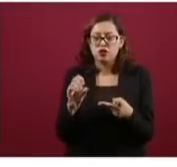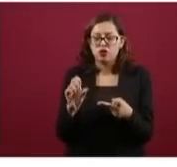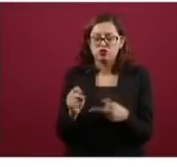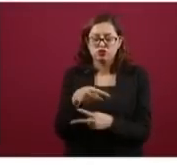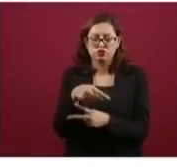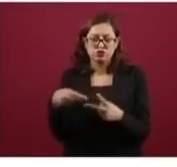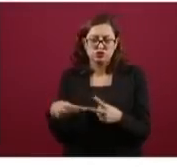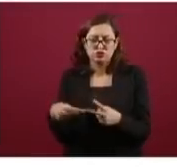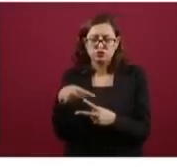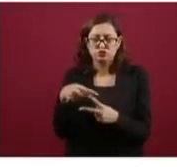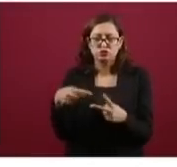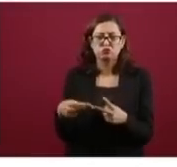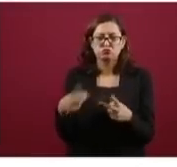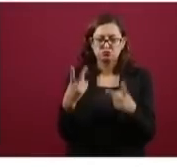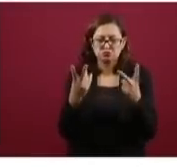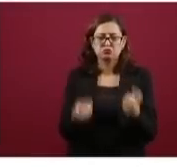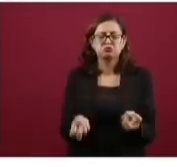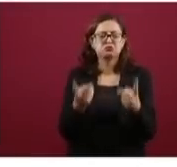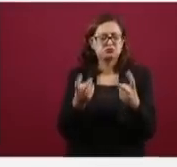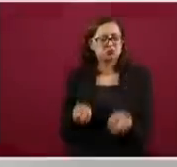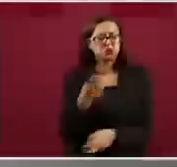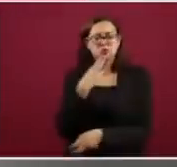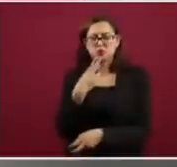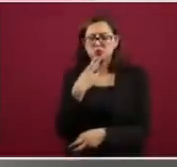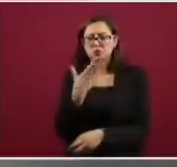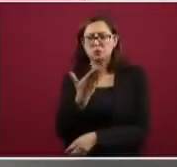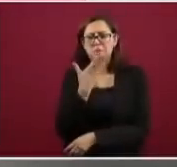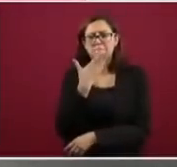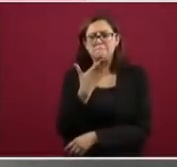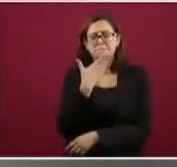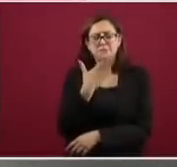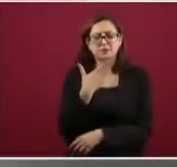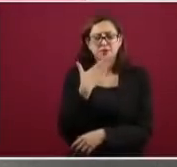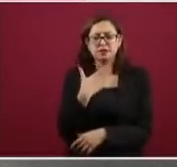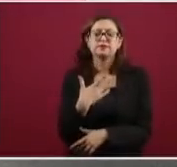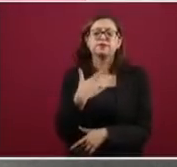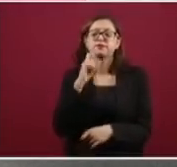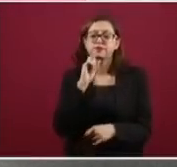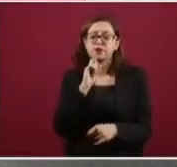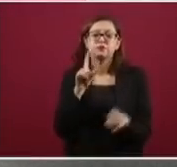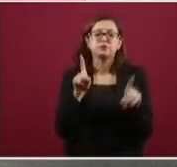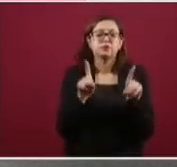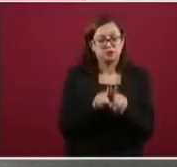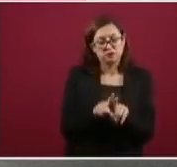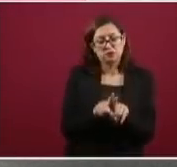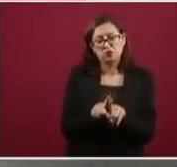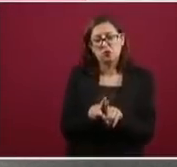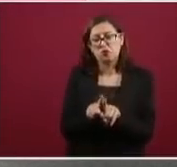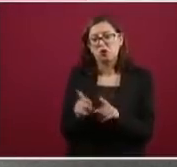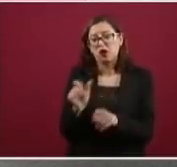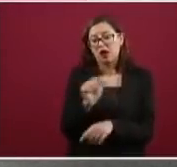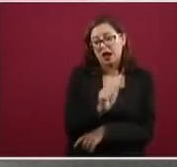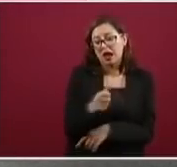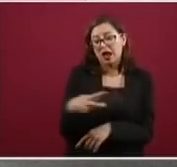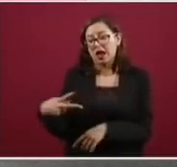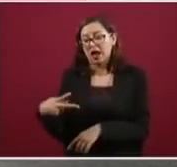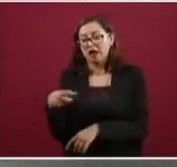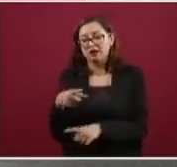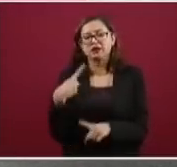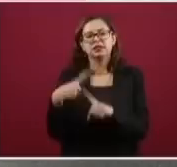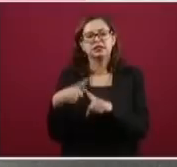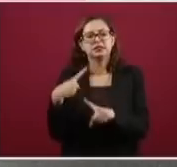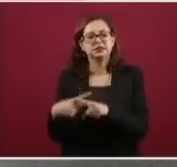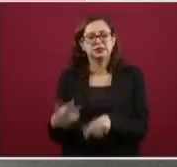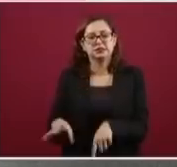por parte de los usuarios y en la app que no tomamos en cuenta el margen porque eso es para darnos cuenta quién abusa